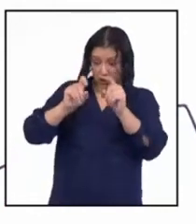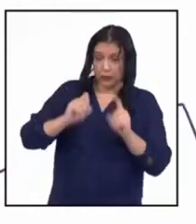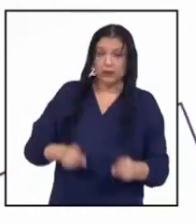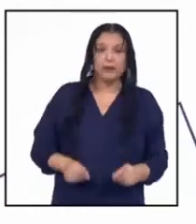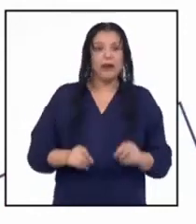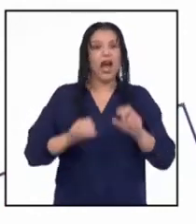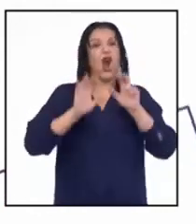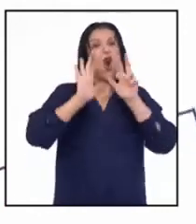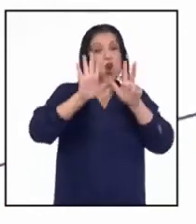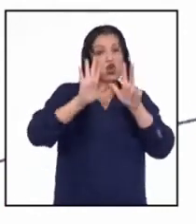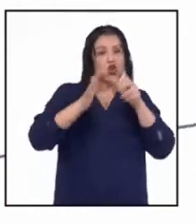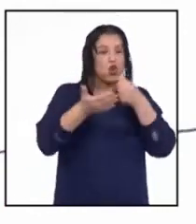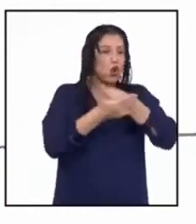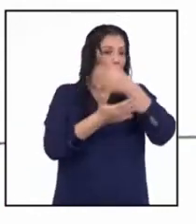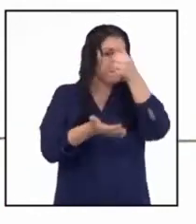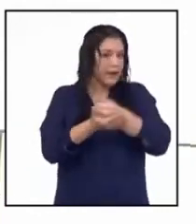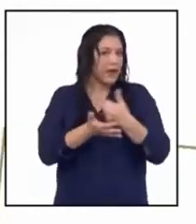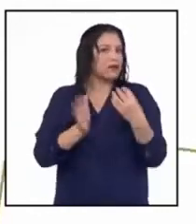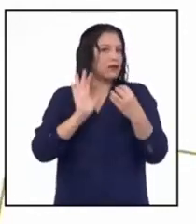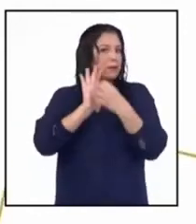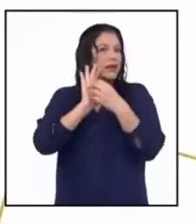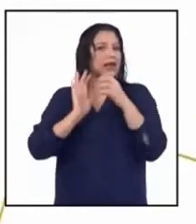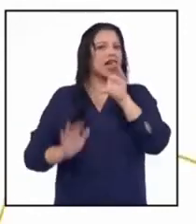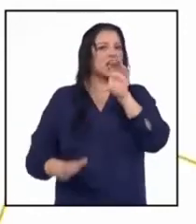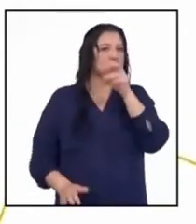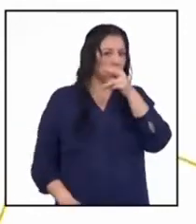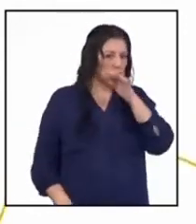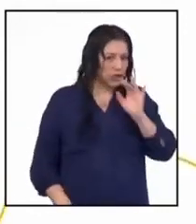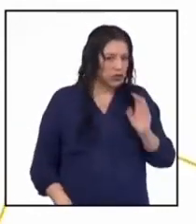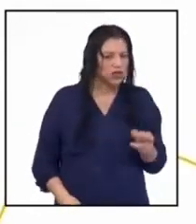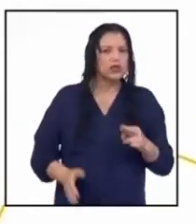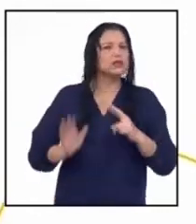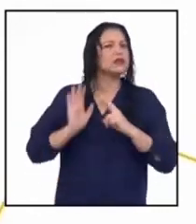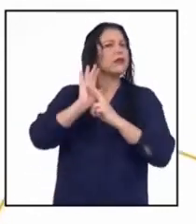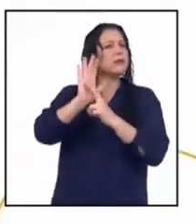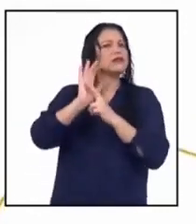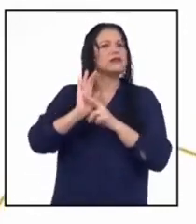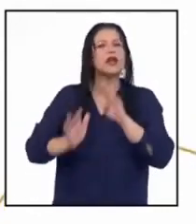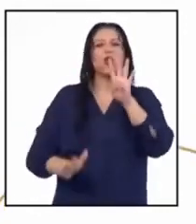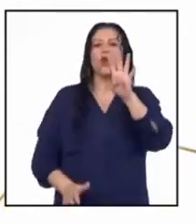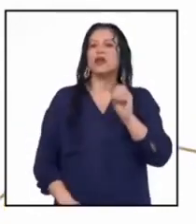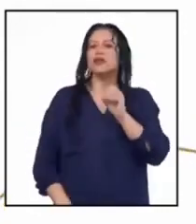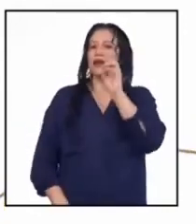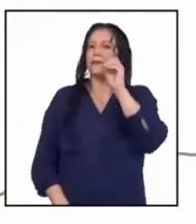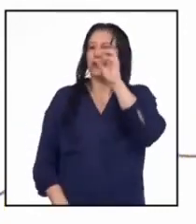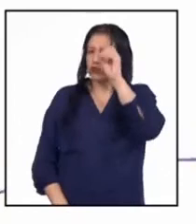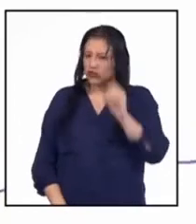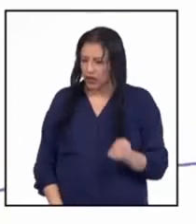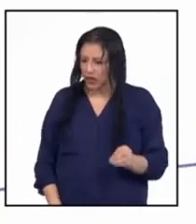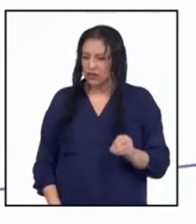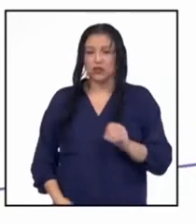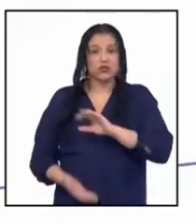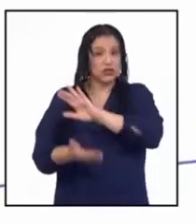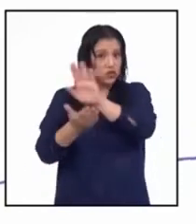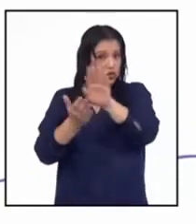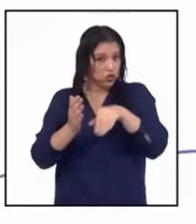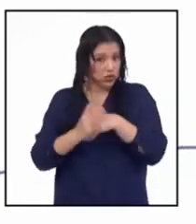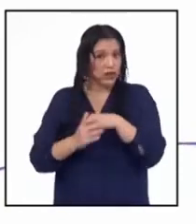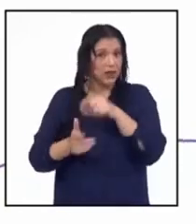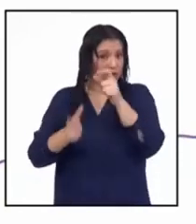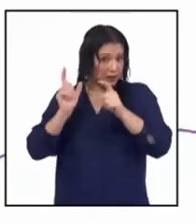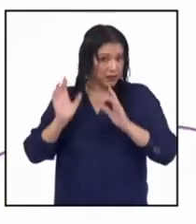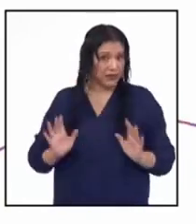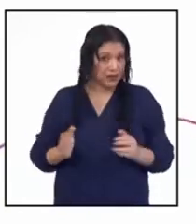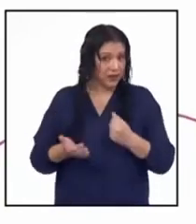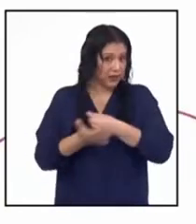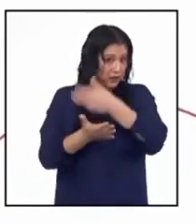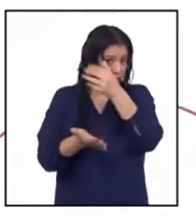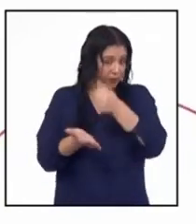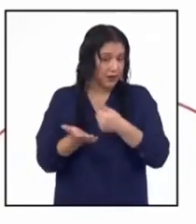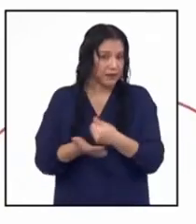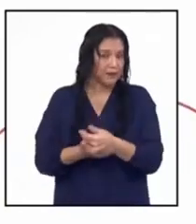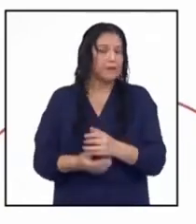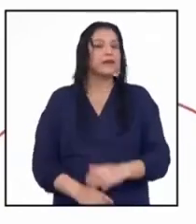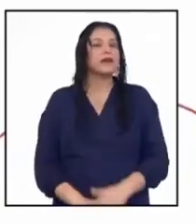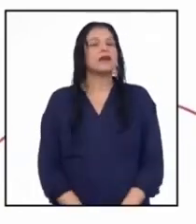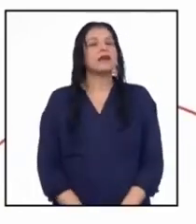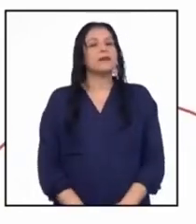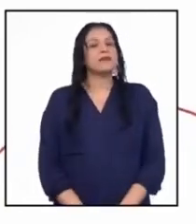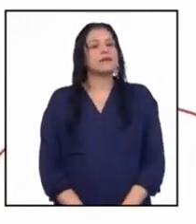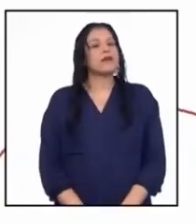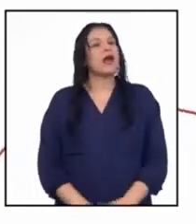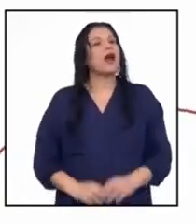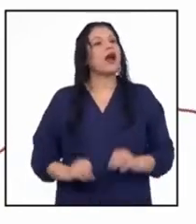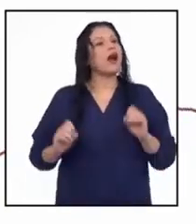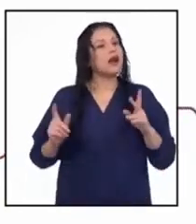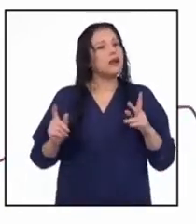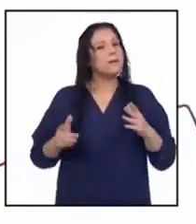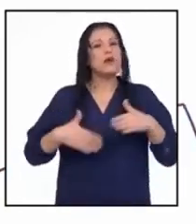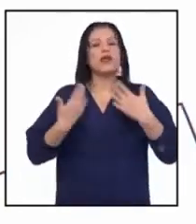habían comprado la marca Chocolatoso. Eso representa el 40% de las 20 personas. Entonces,